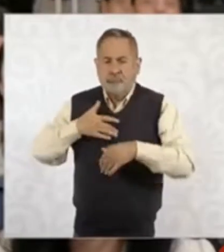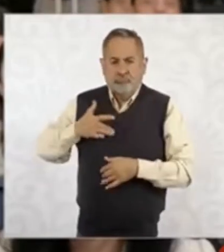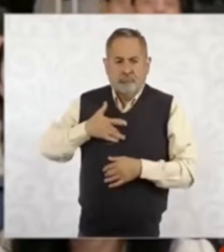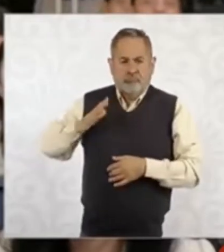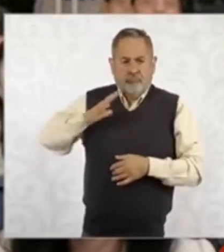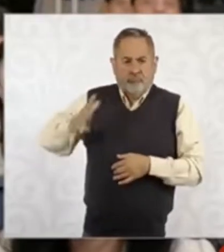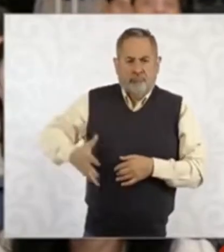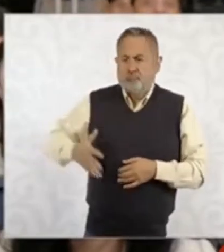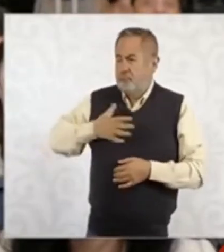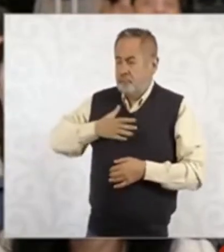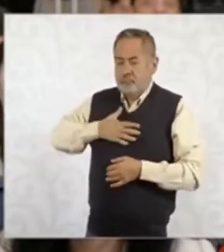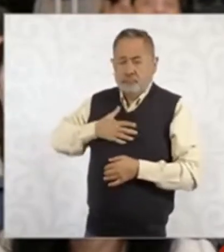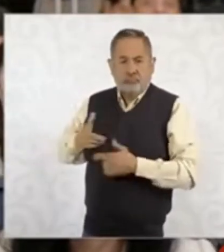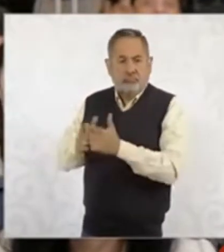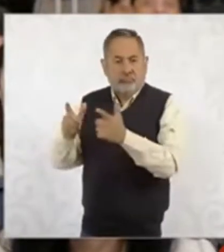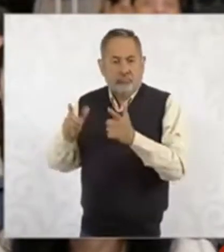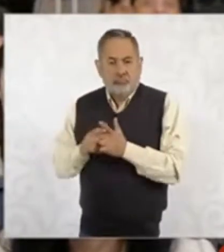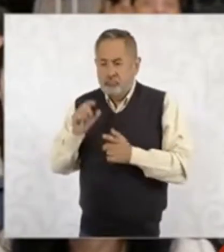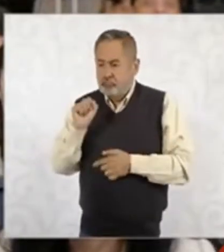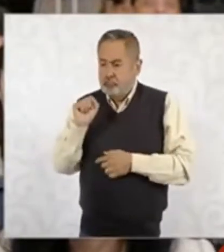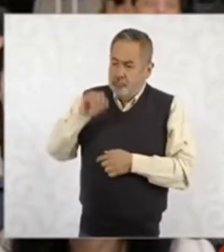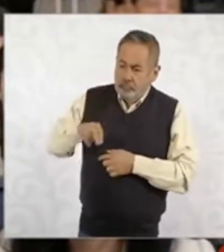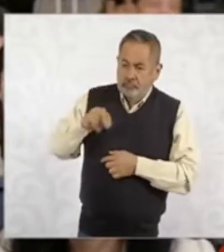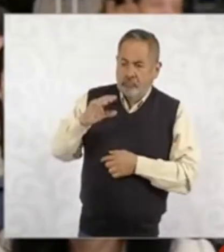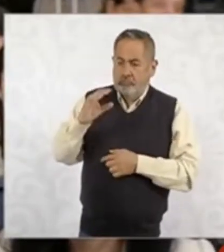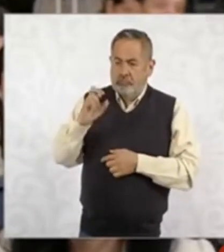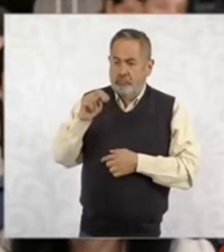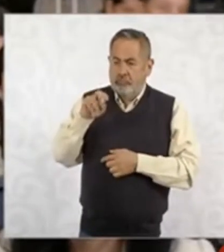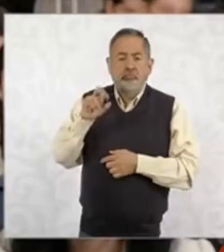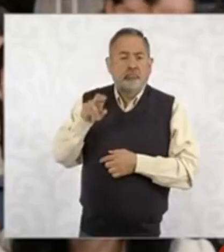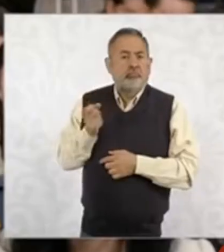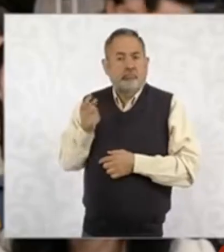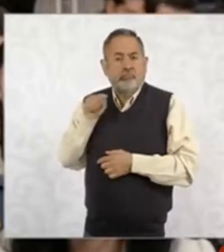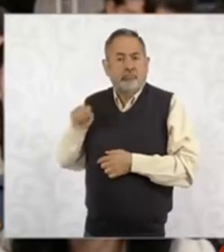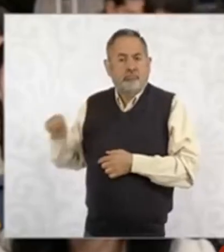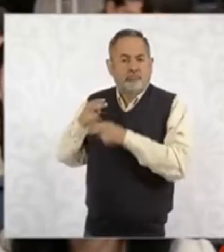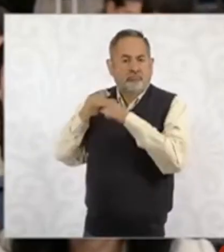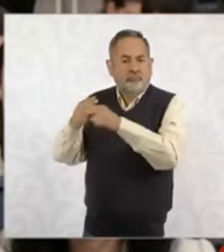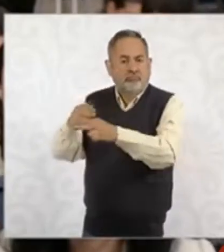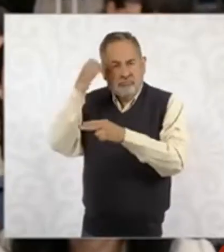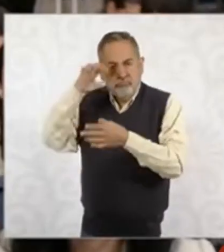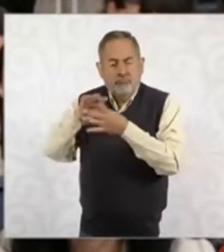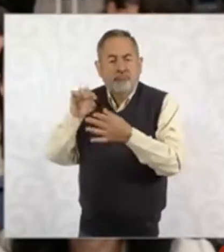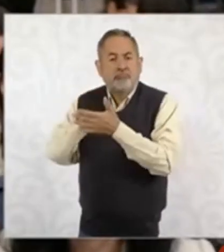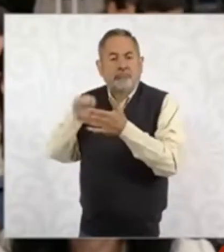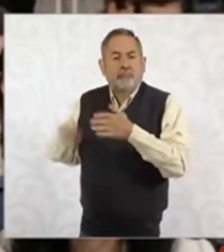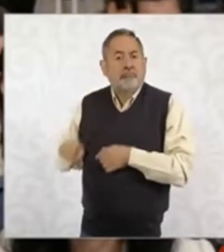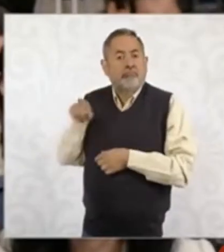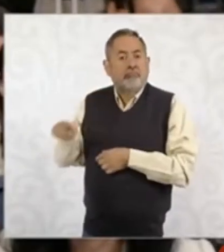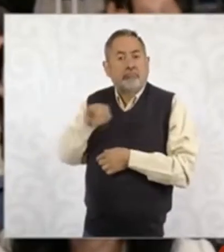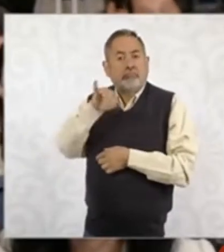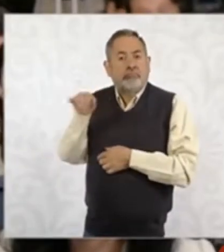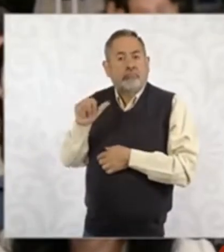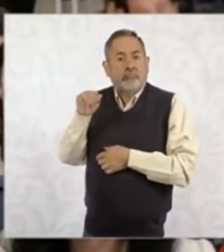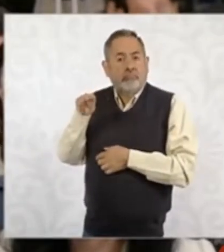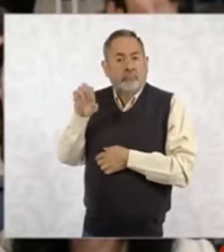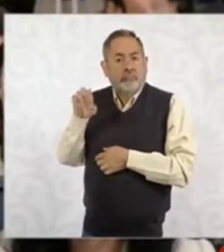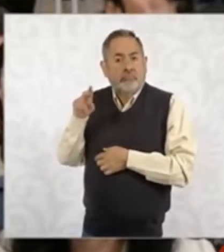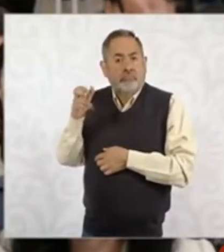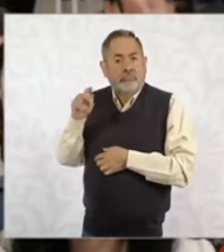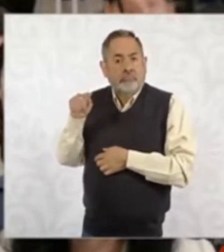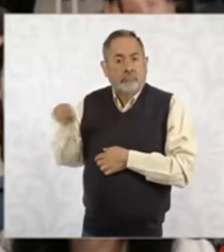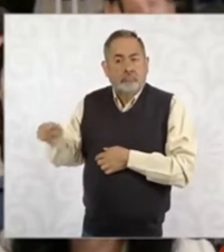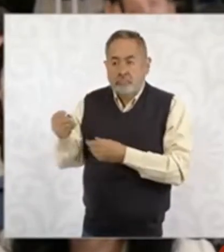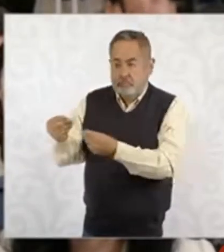en Sin Censura. Contamos con periodistas de larga trayectoria, de experiencia, como Jaime Hernández, y me compartió aquella primera plana